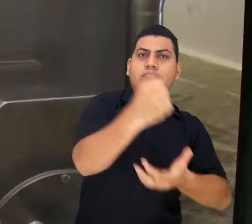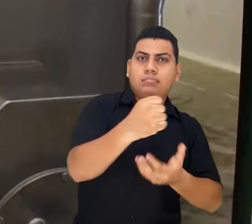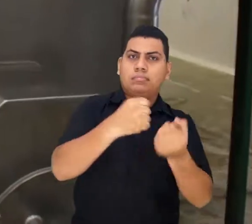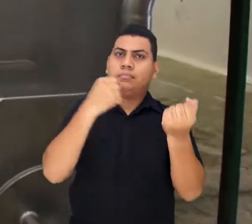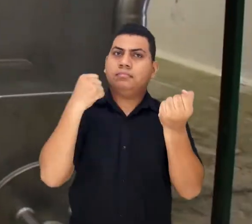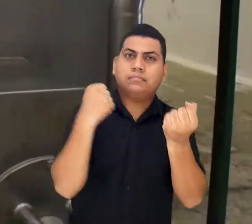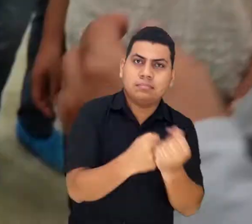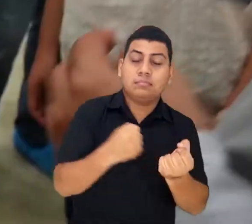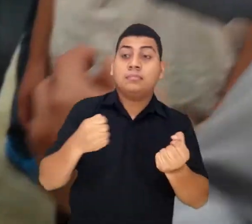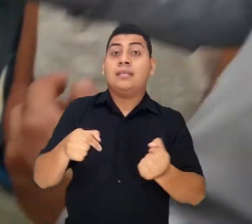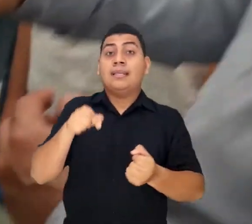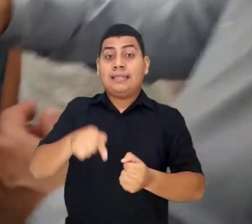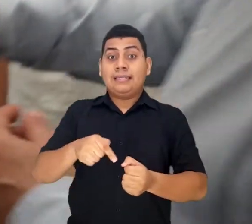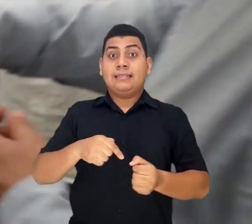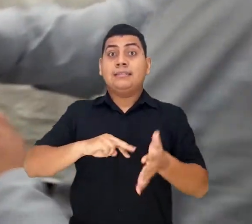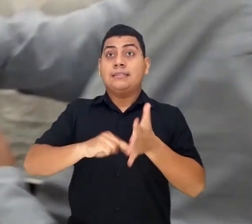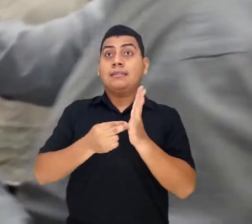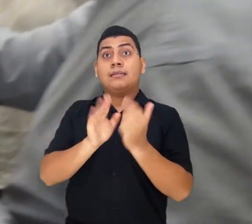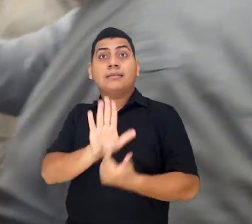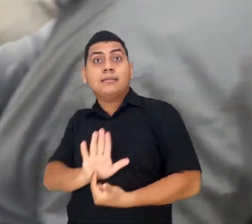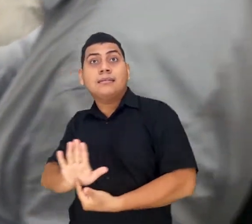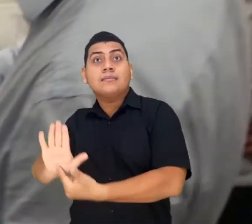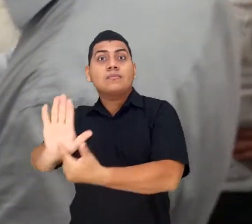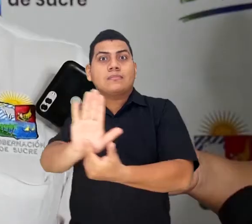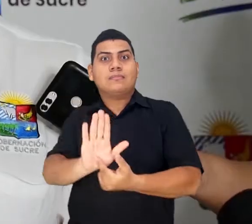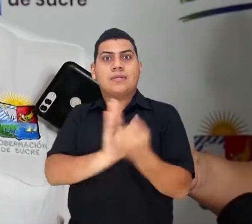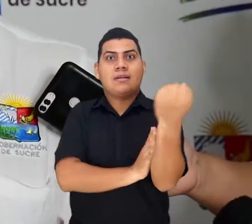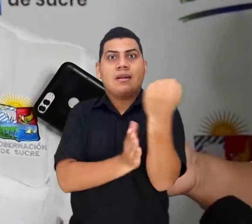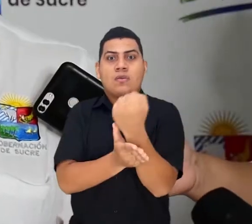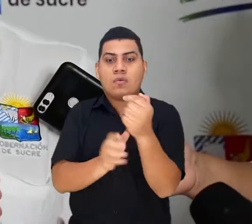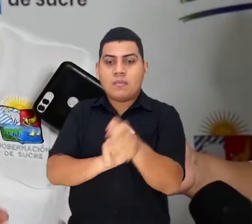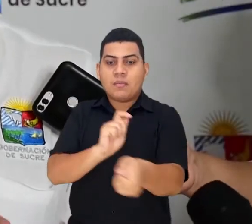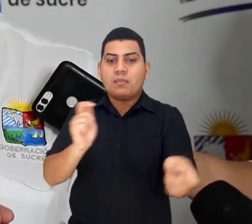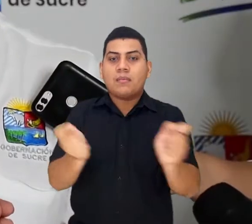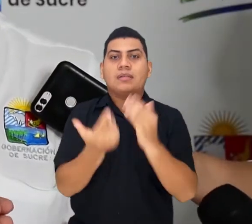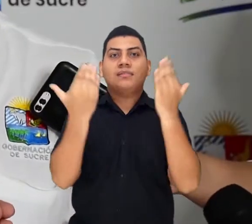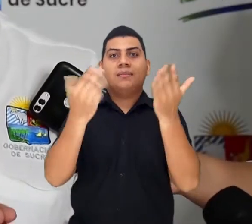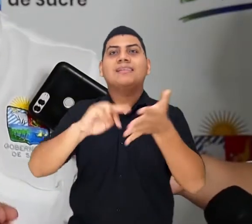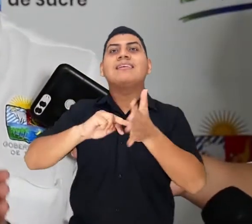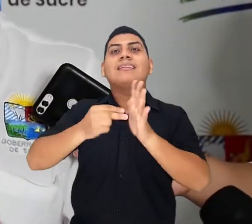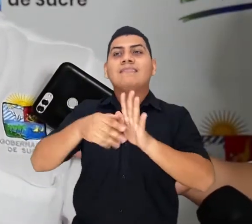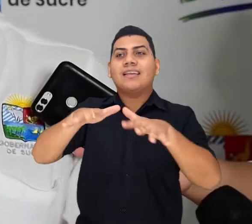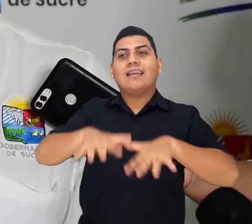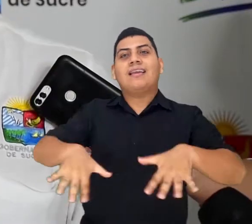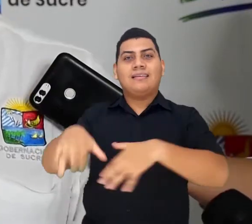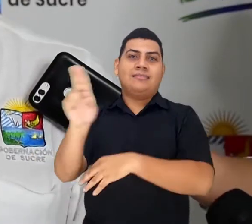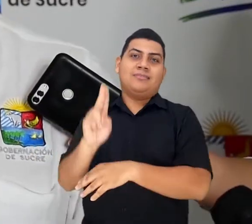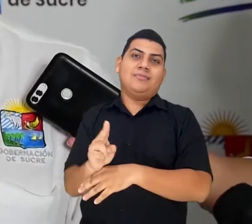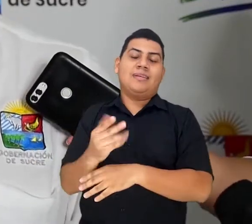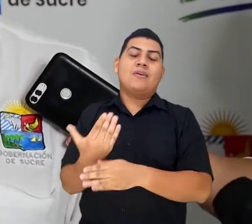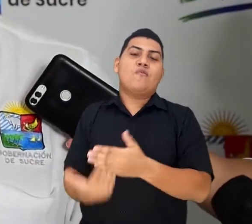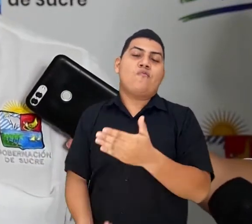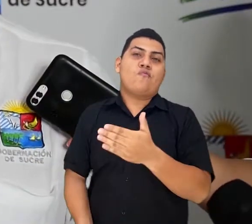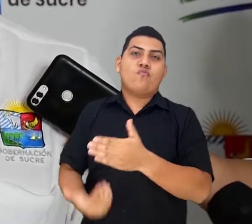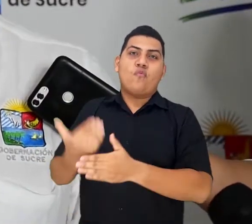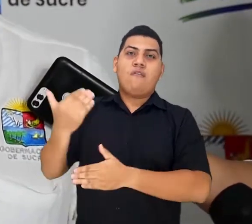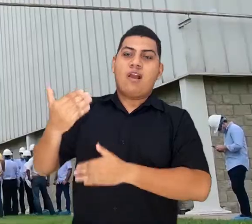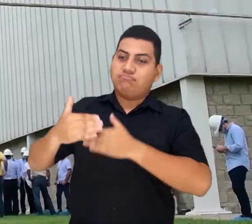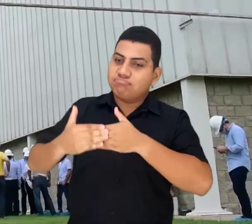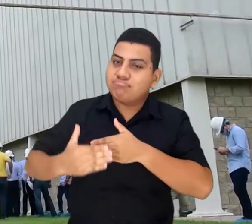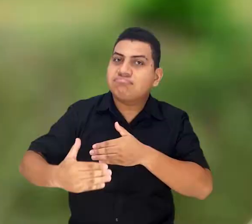la apropiación que ha tenido el ministro son garantía de que inicia una nueva etapa para el agro de este